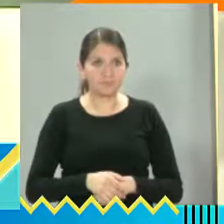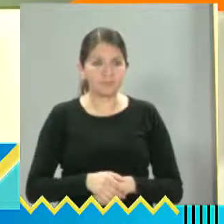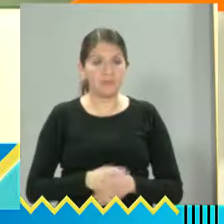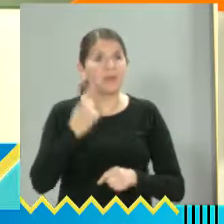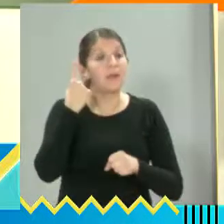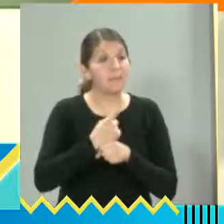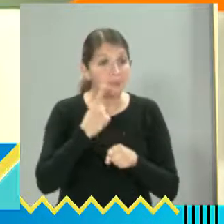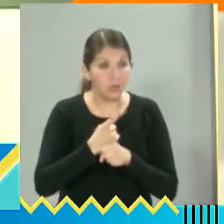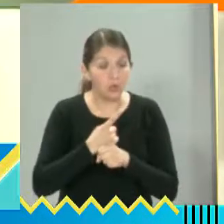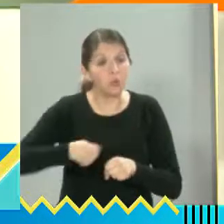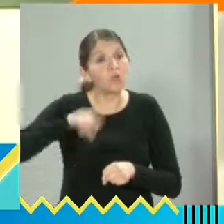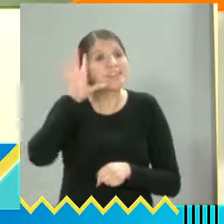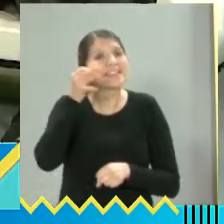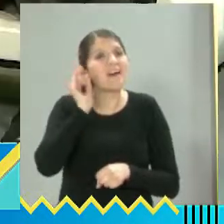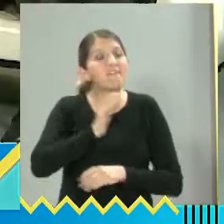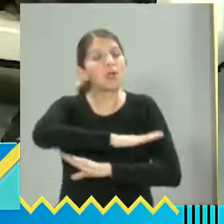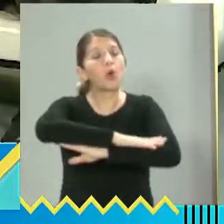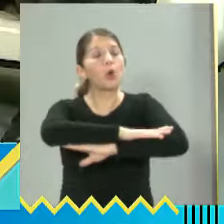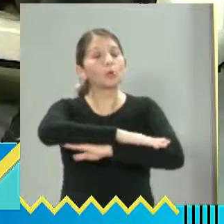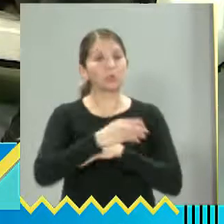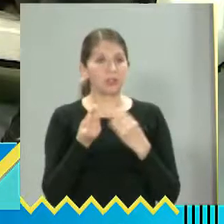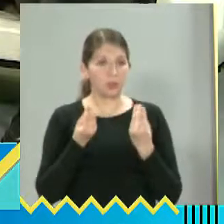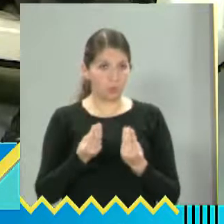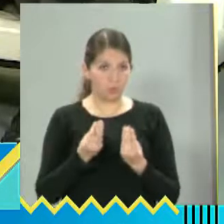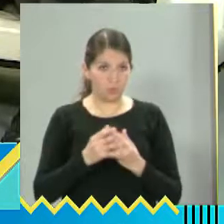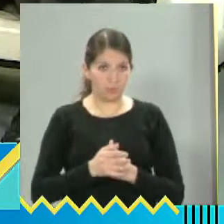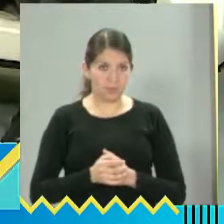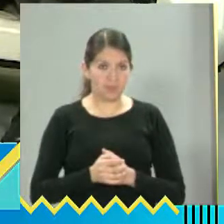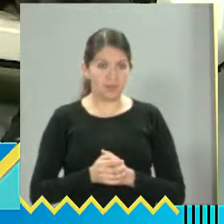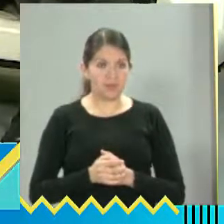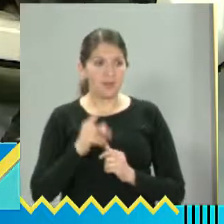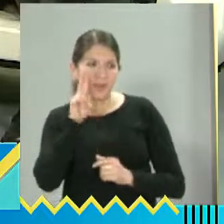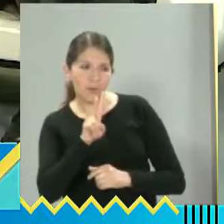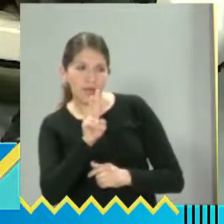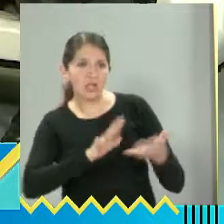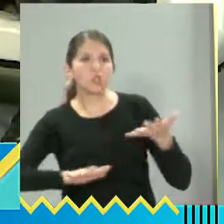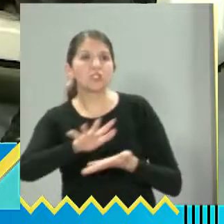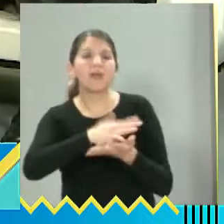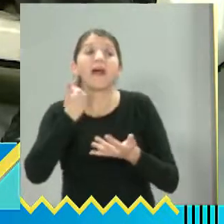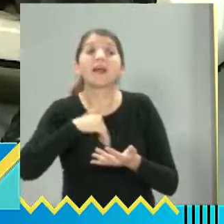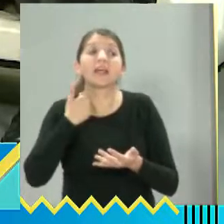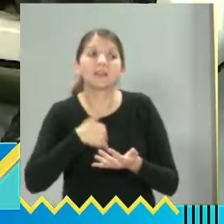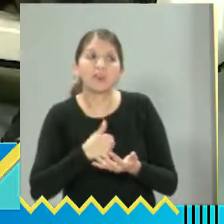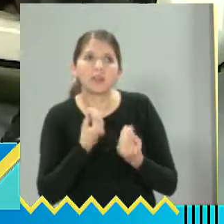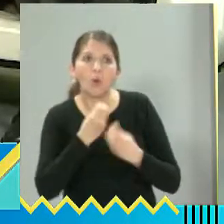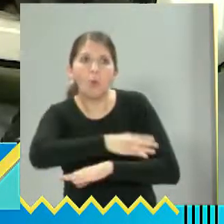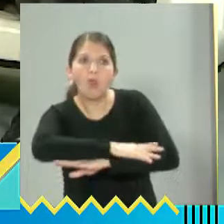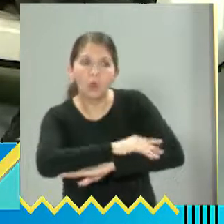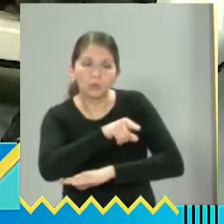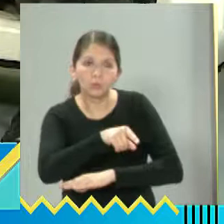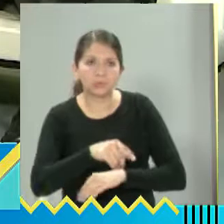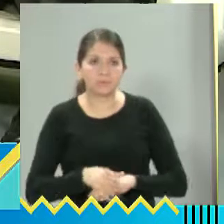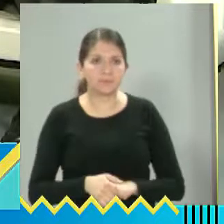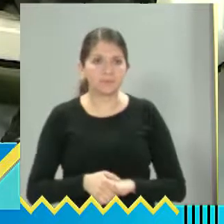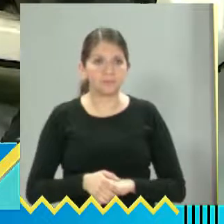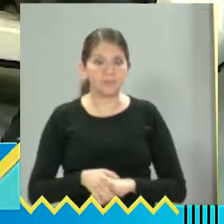estudiando nuestros comportamientos, estudiando cómo reacciona la sociedad argentina ante determinadas políticas. ¿Y crees que es